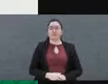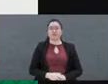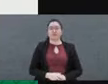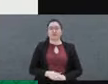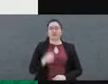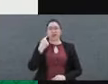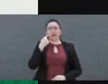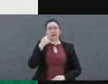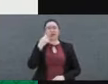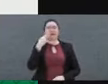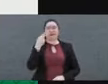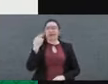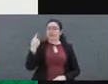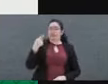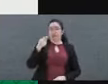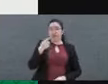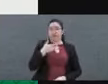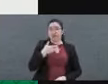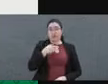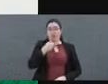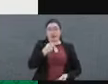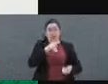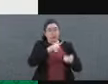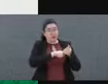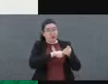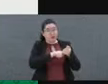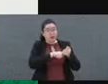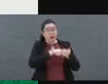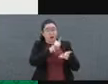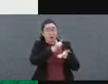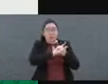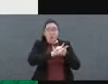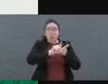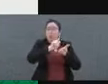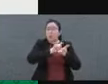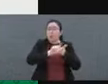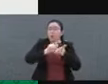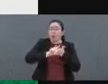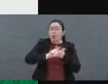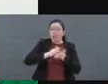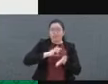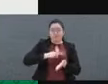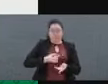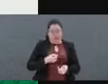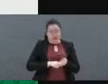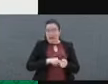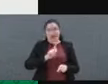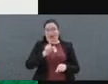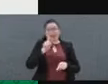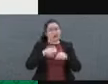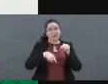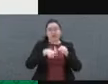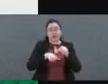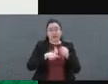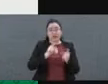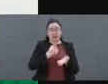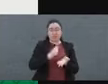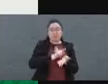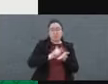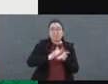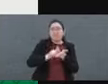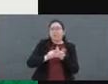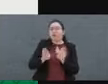Todavía ahí, por favor. La desinfección es muy importante. La desinfección se hace incorporando